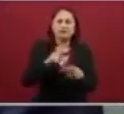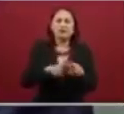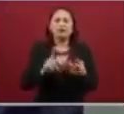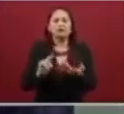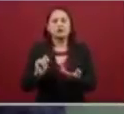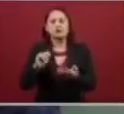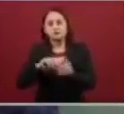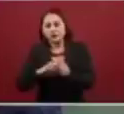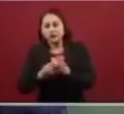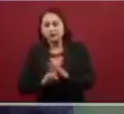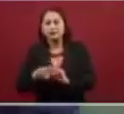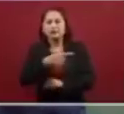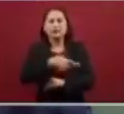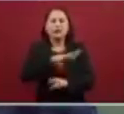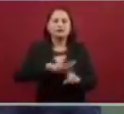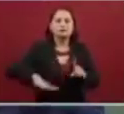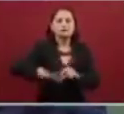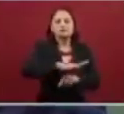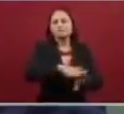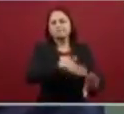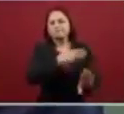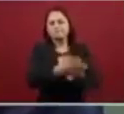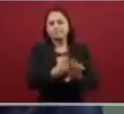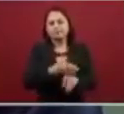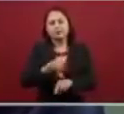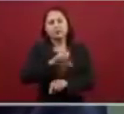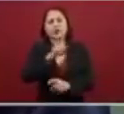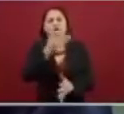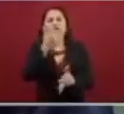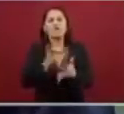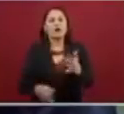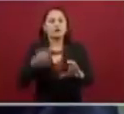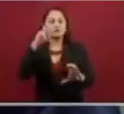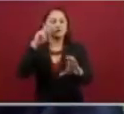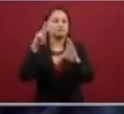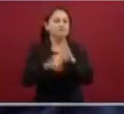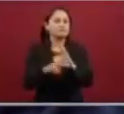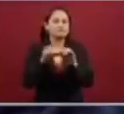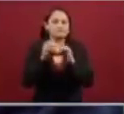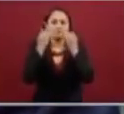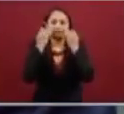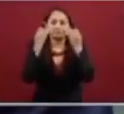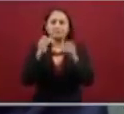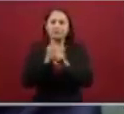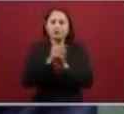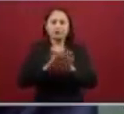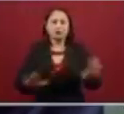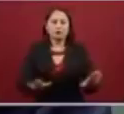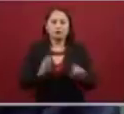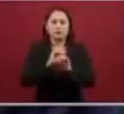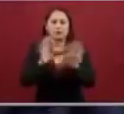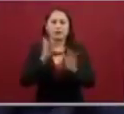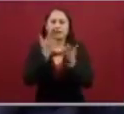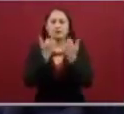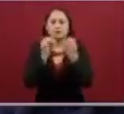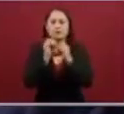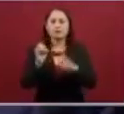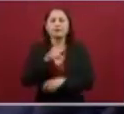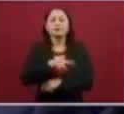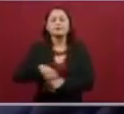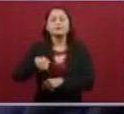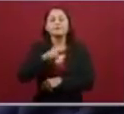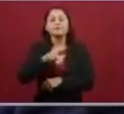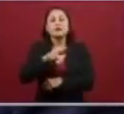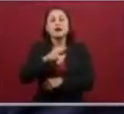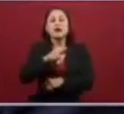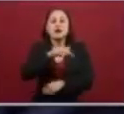ambientales y por falta de transparencia. El espacio donde se iba a construir